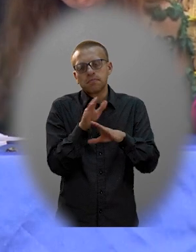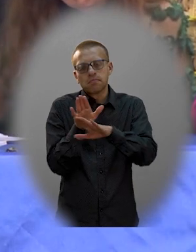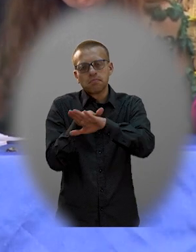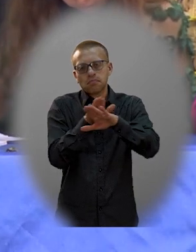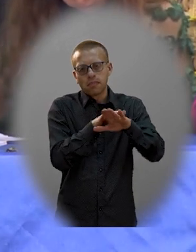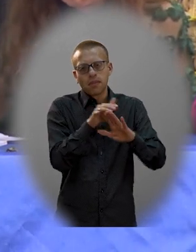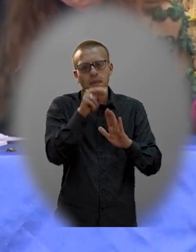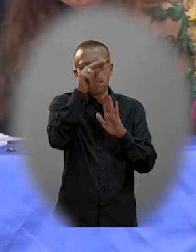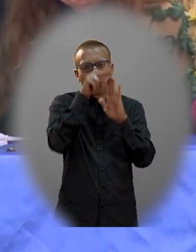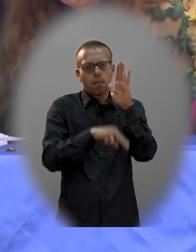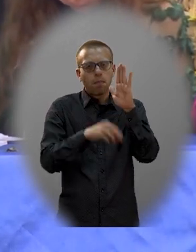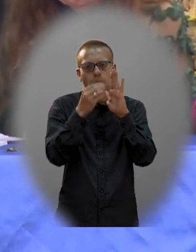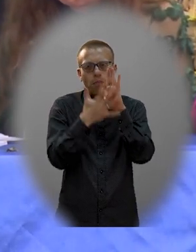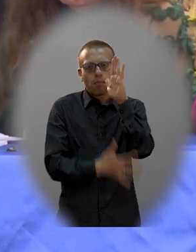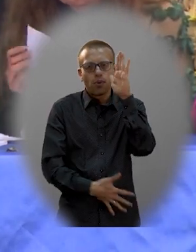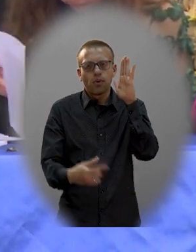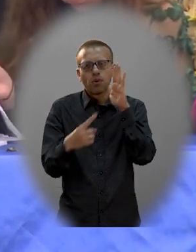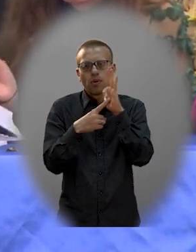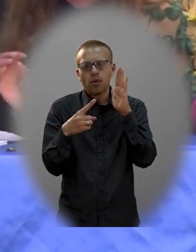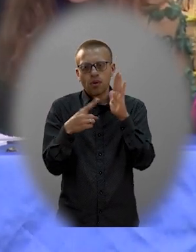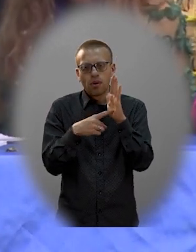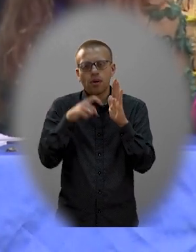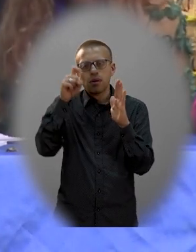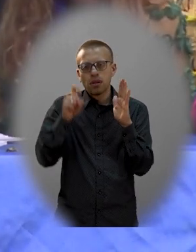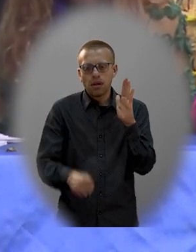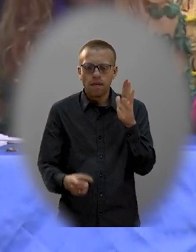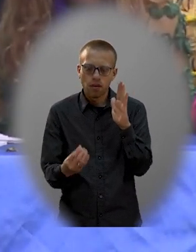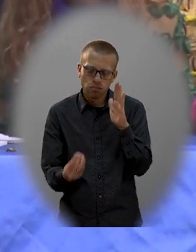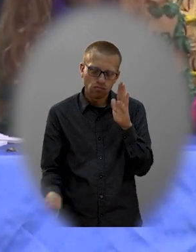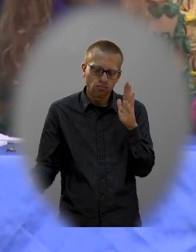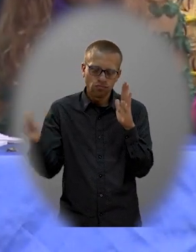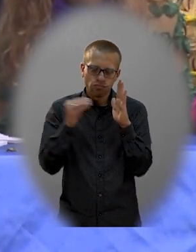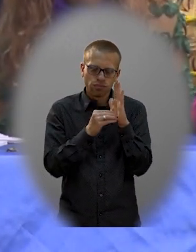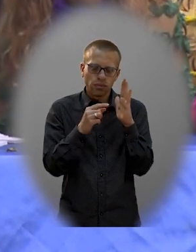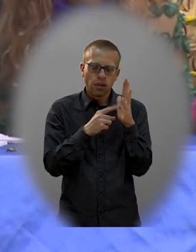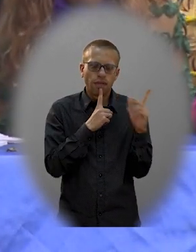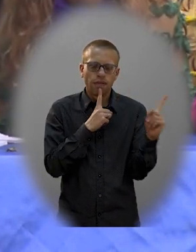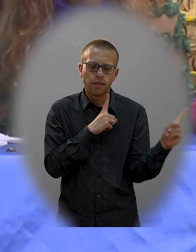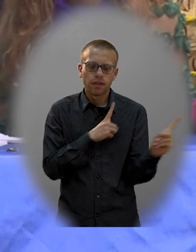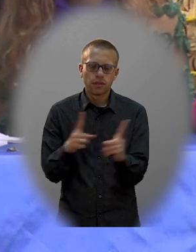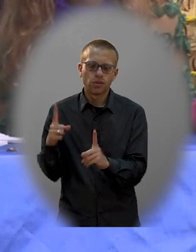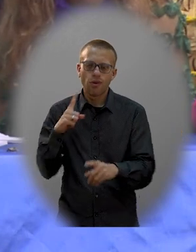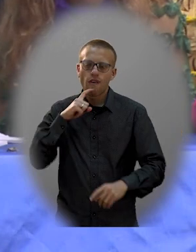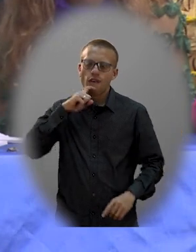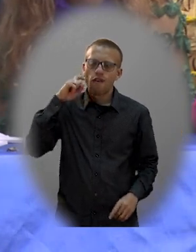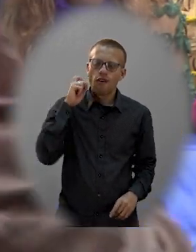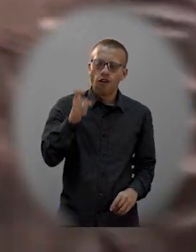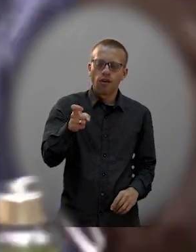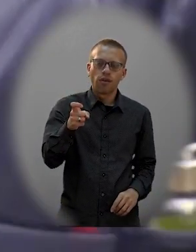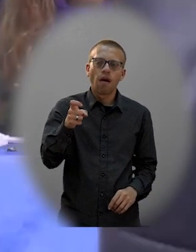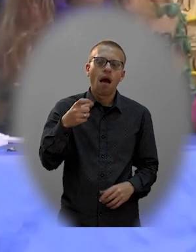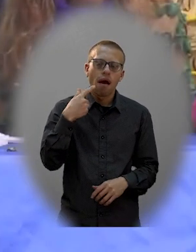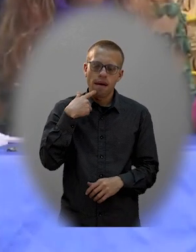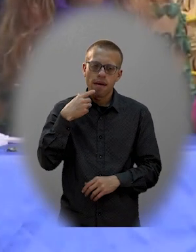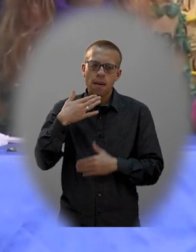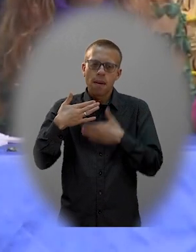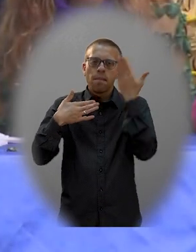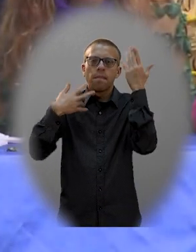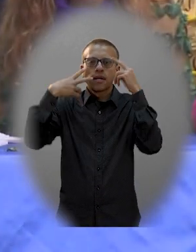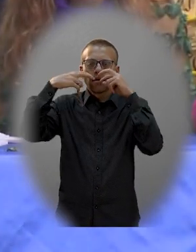dentro del protocolo esté contemplado que cualquier discurso de odio sea una causal para iniciar una